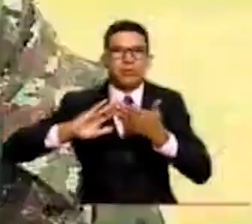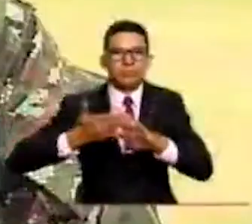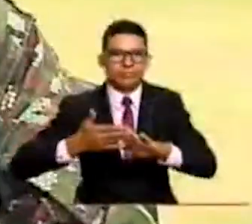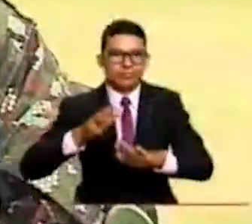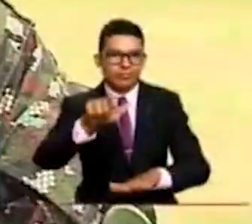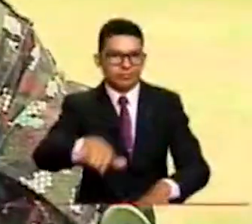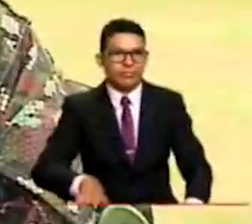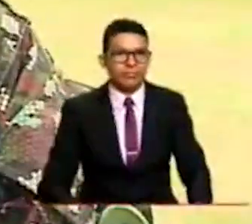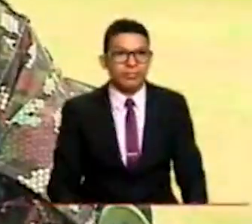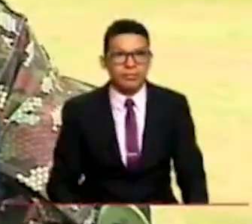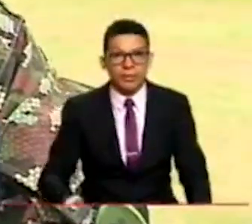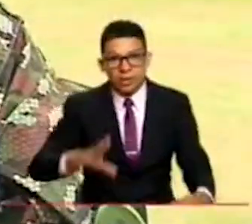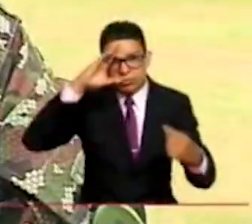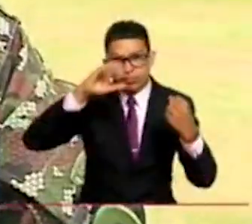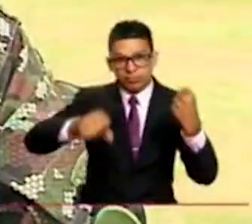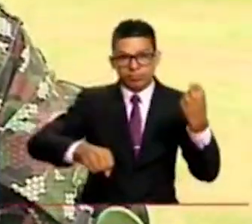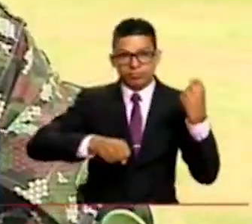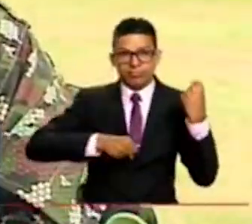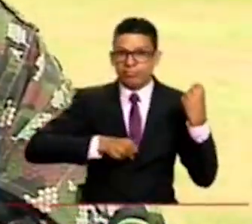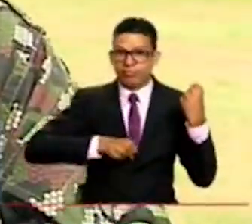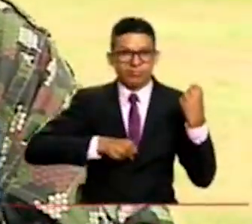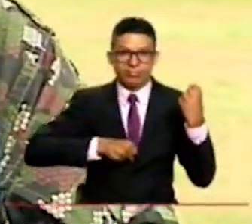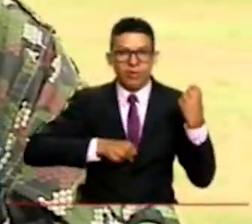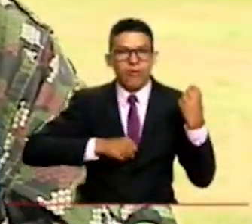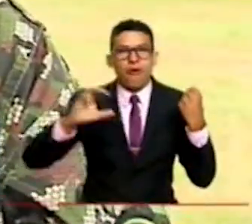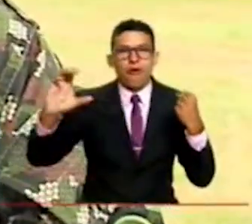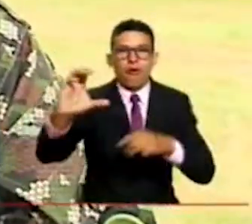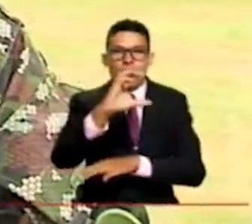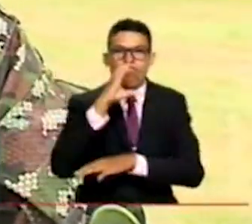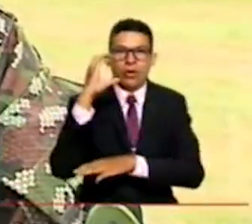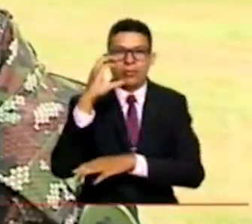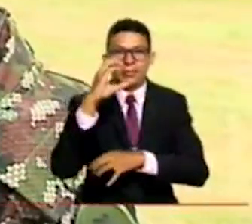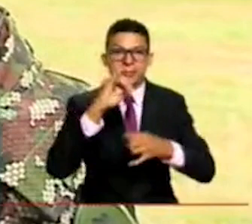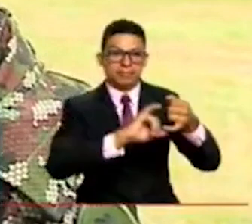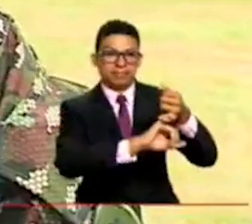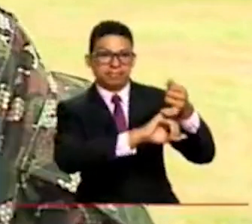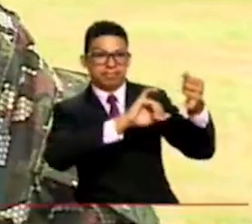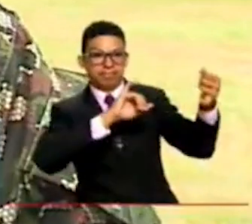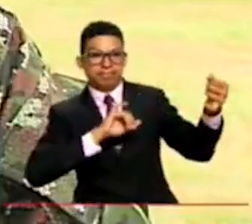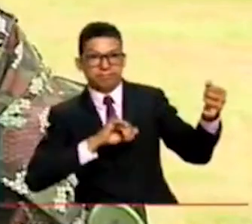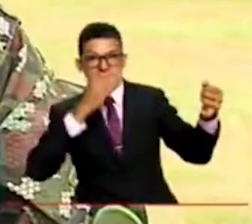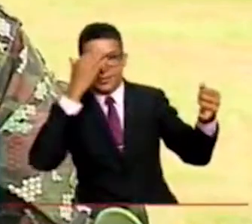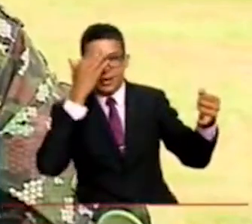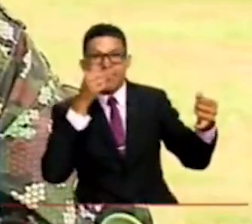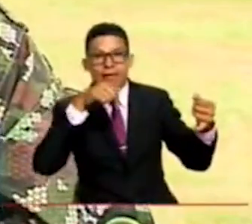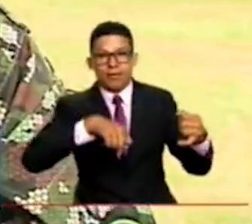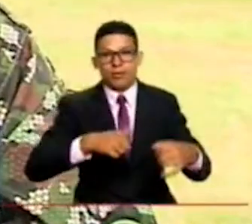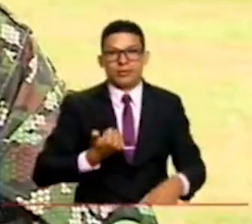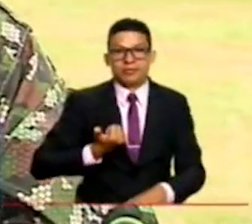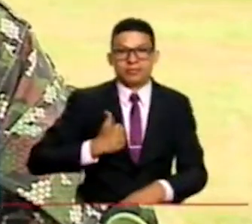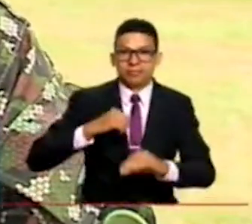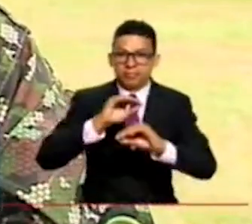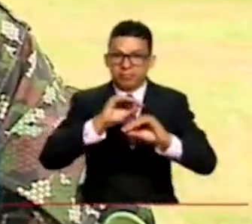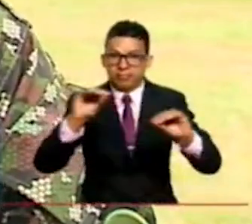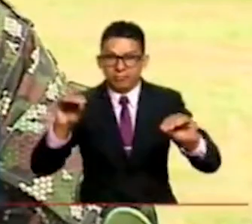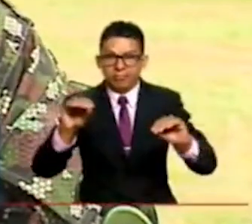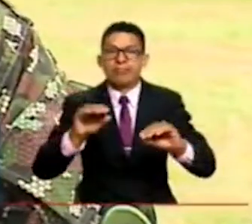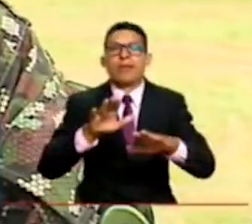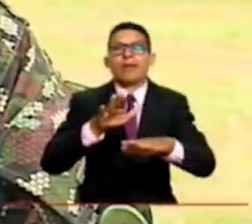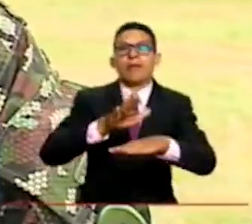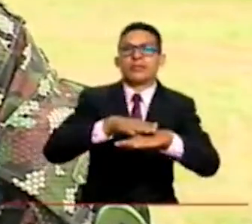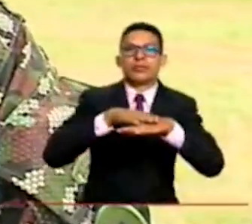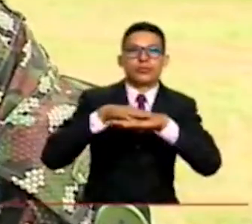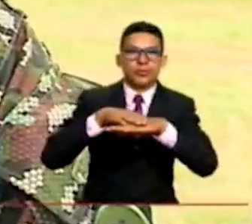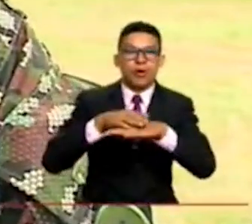No es solo el ejército, sino es Colombia la que está celebrando la independencia y que hoy aprovecho esta oportunidad para lanzar un mensaje y